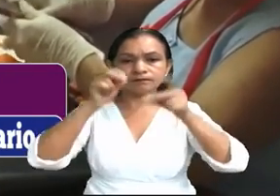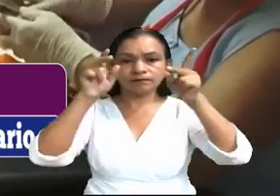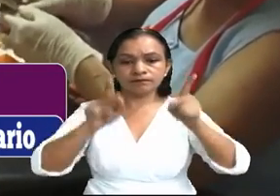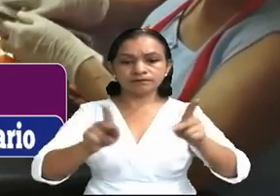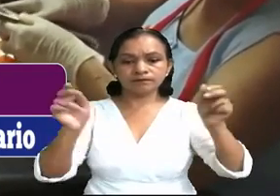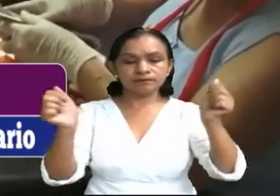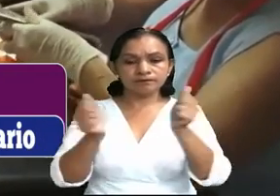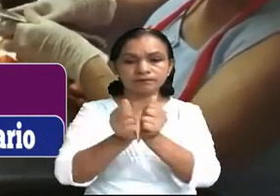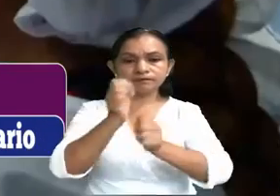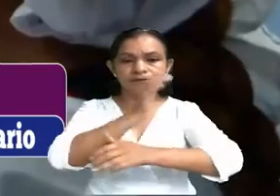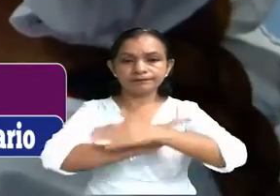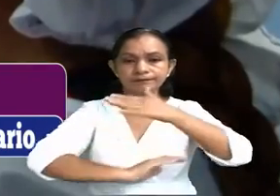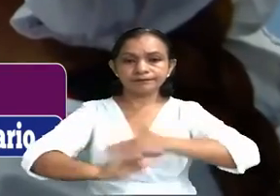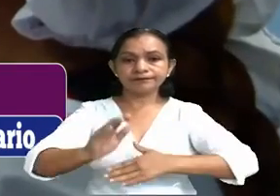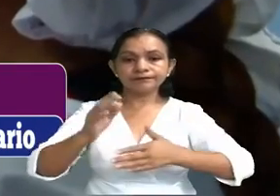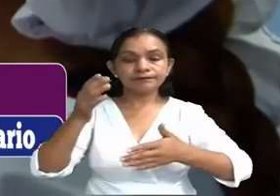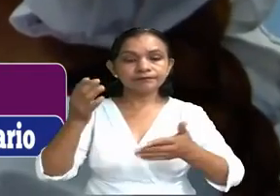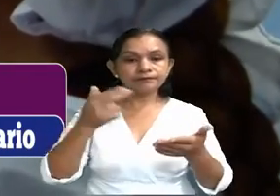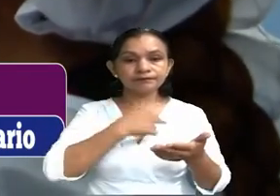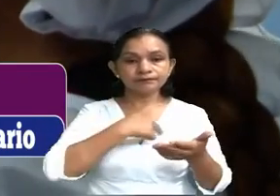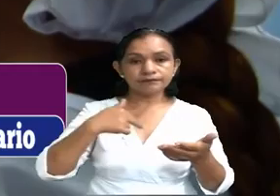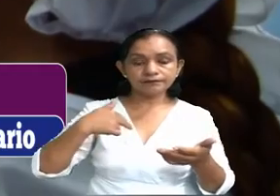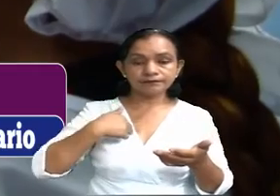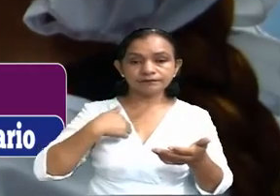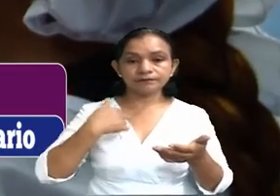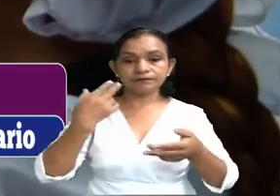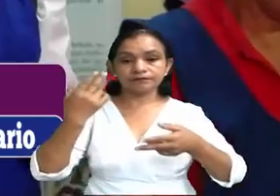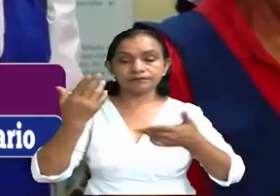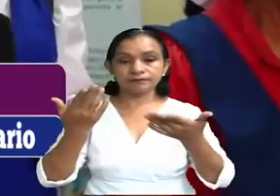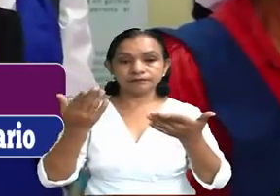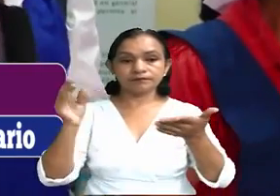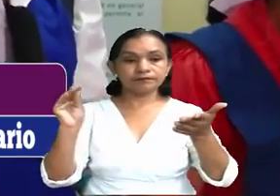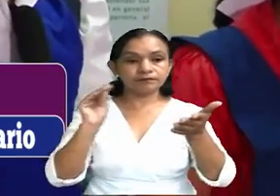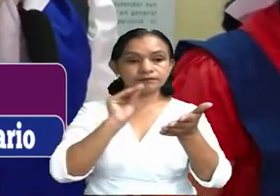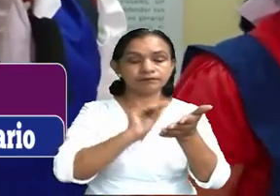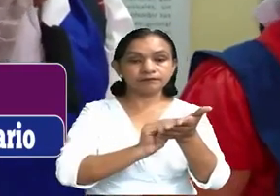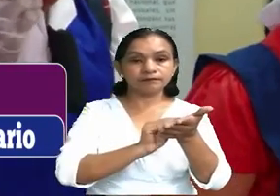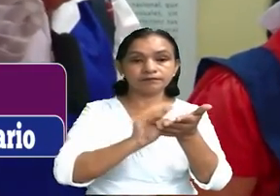con discapacidad, y ha venido formando una base de datos en la que